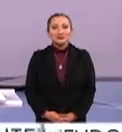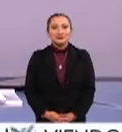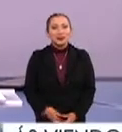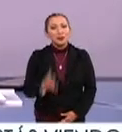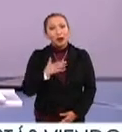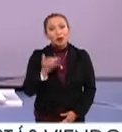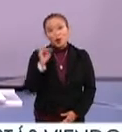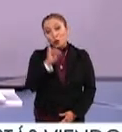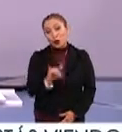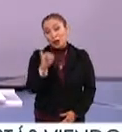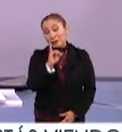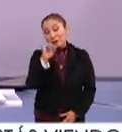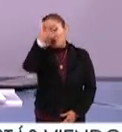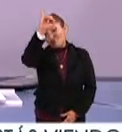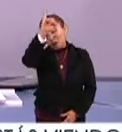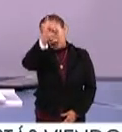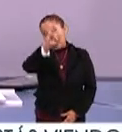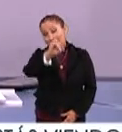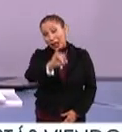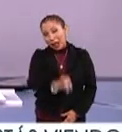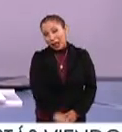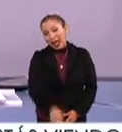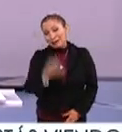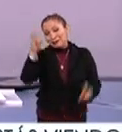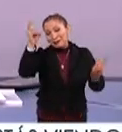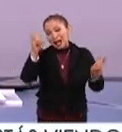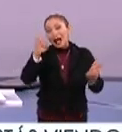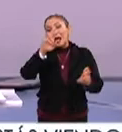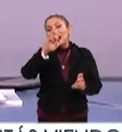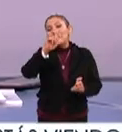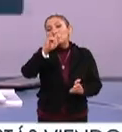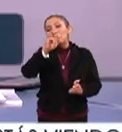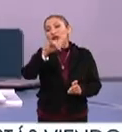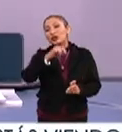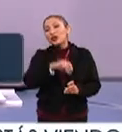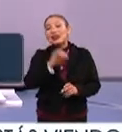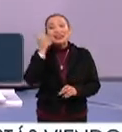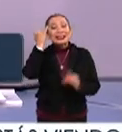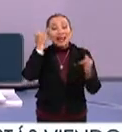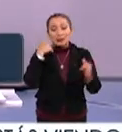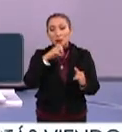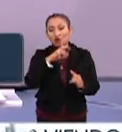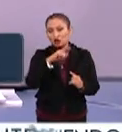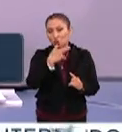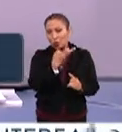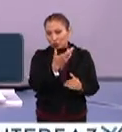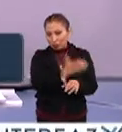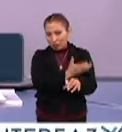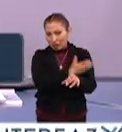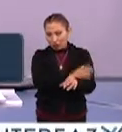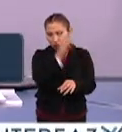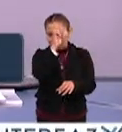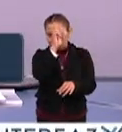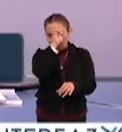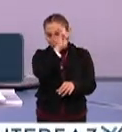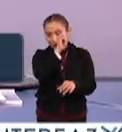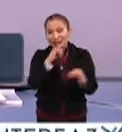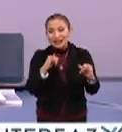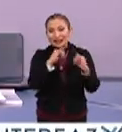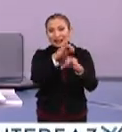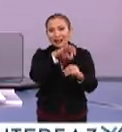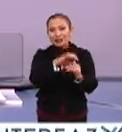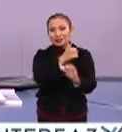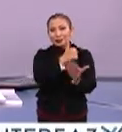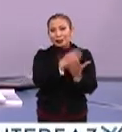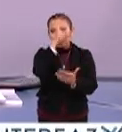Y bueno, ya es jueves y como todos los jueves estamos en nuestra sección Rebotando Ideas. Ya está con nosotros Mauricio Huesca, consejero electoral del Instituto